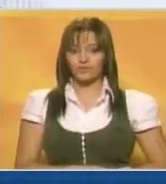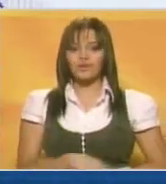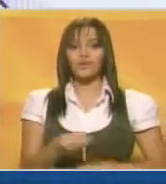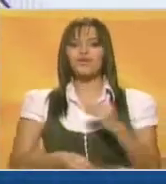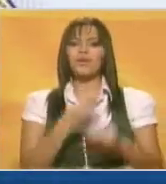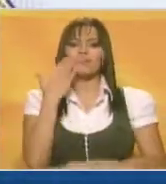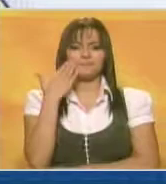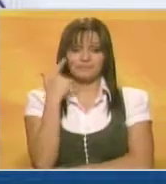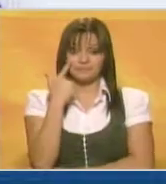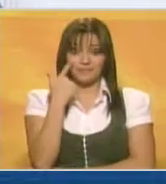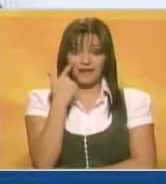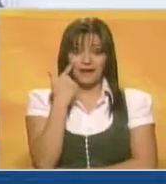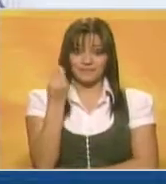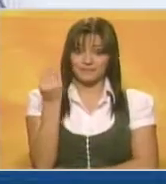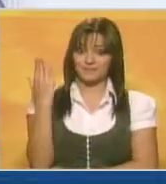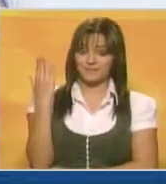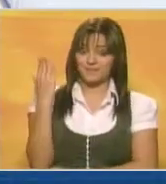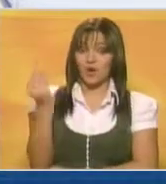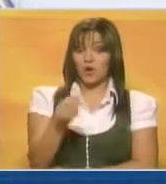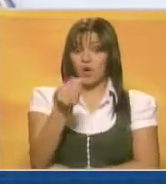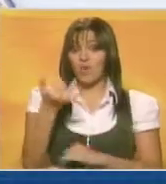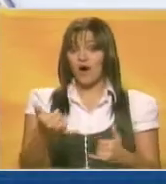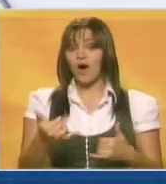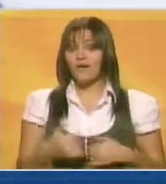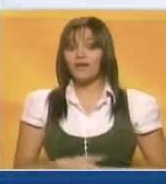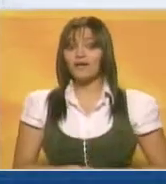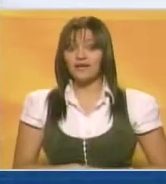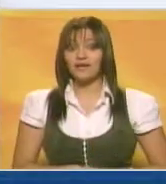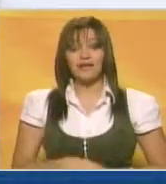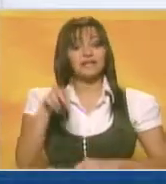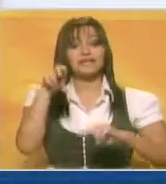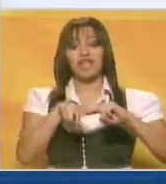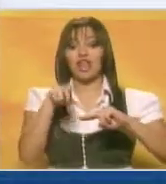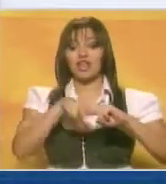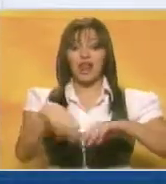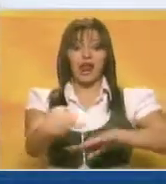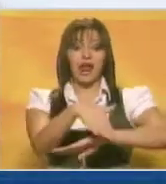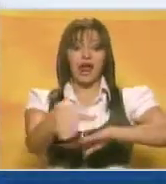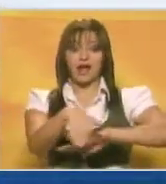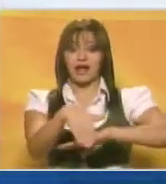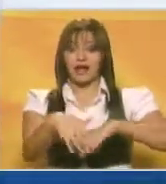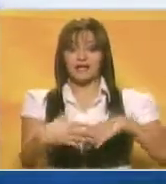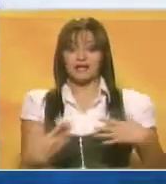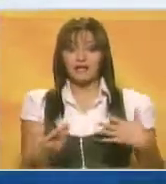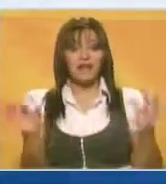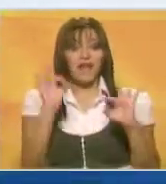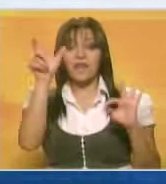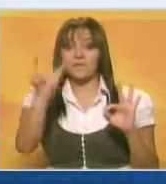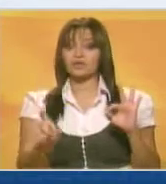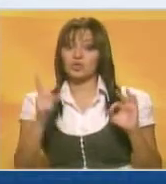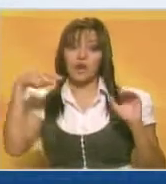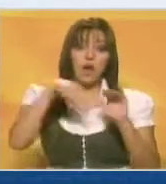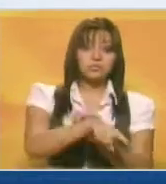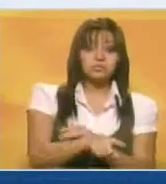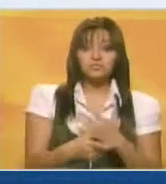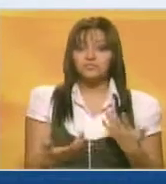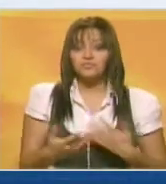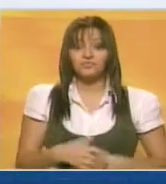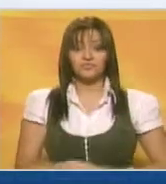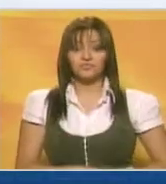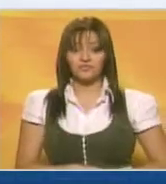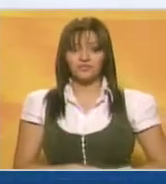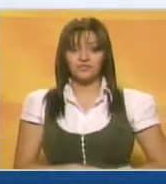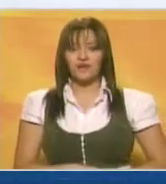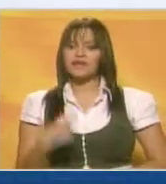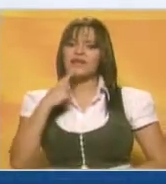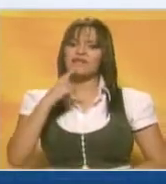más cómo está la situación. Sentados en la calle y ni un cliente dentro. ¿Y